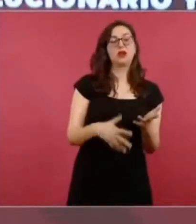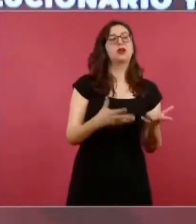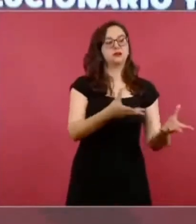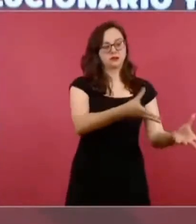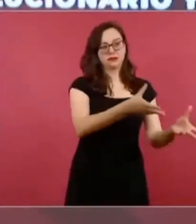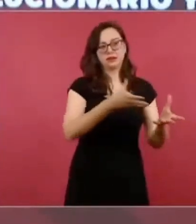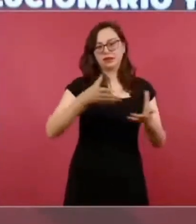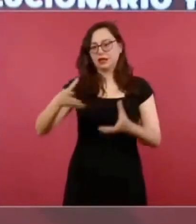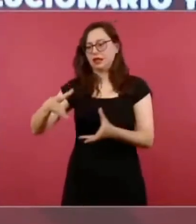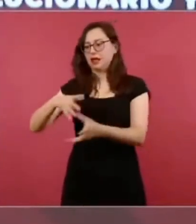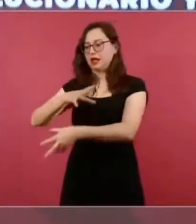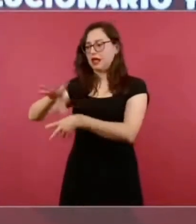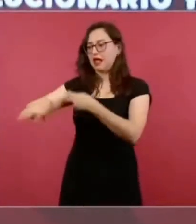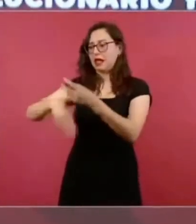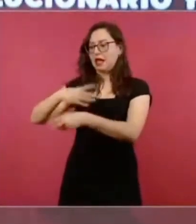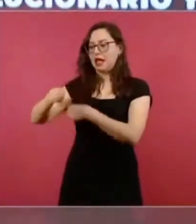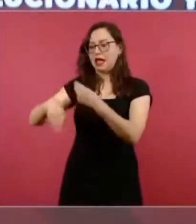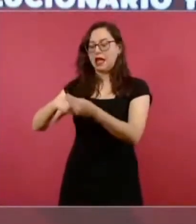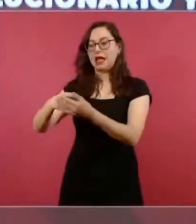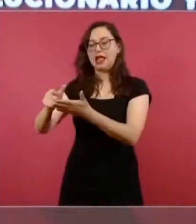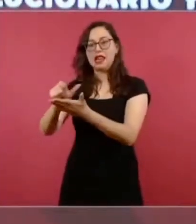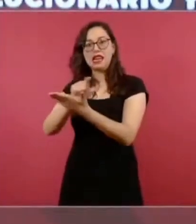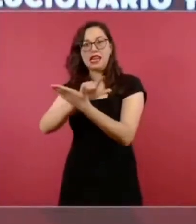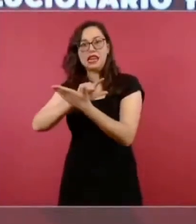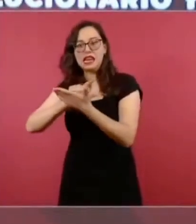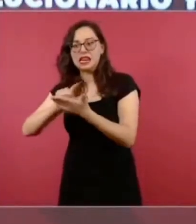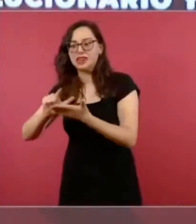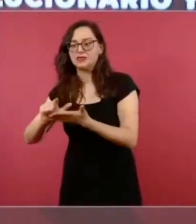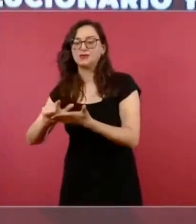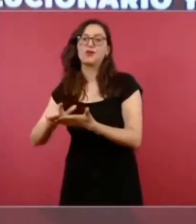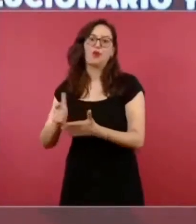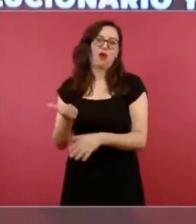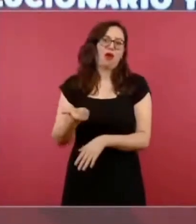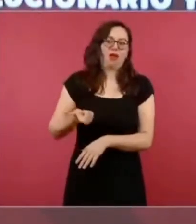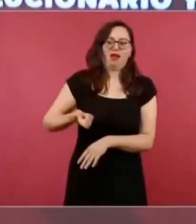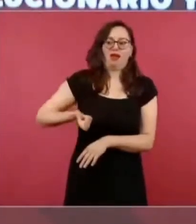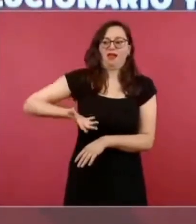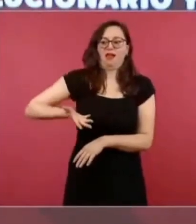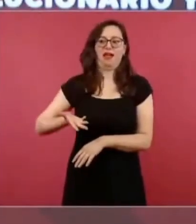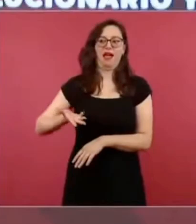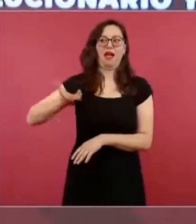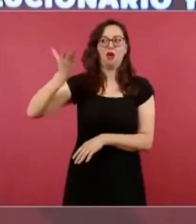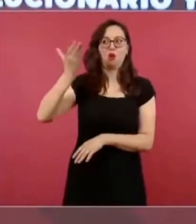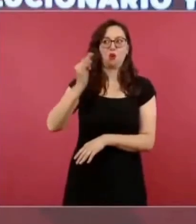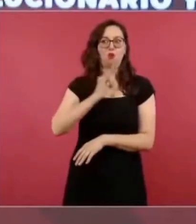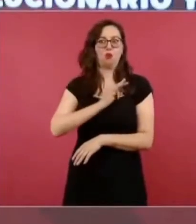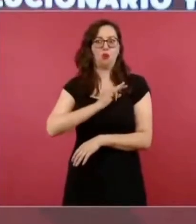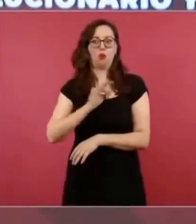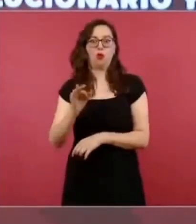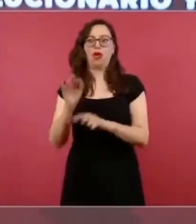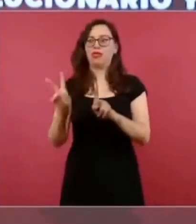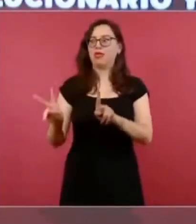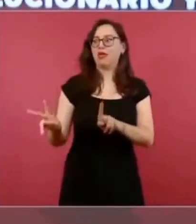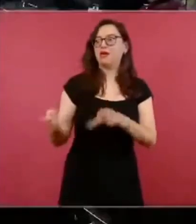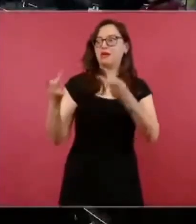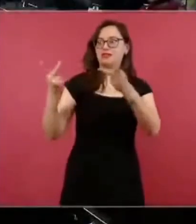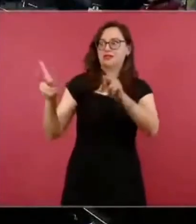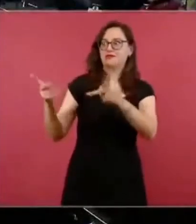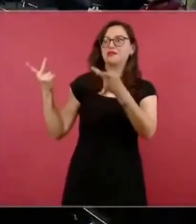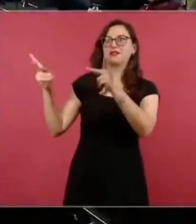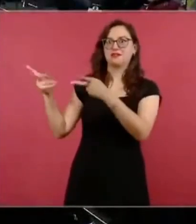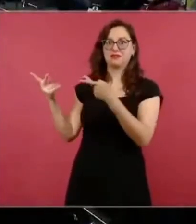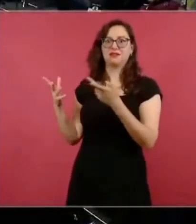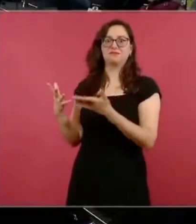operación va a recuperarle el precio y va a permitir que ya se empiece a tener diésel ultra bajo azufre. Pero